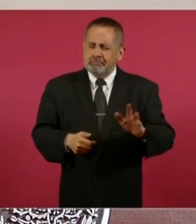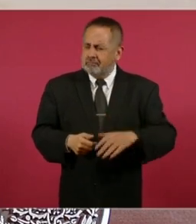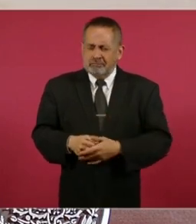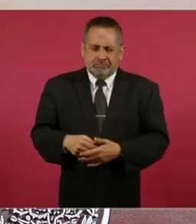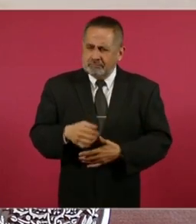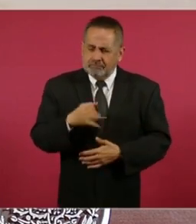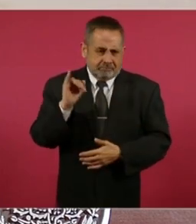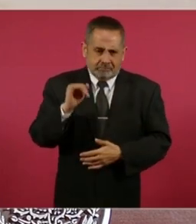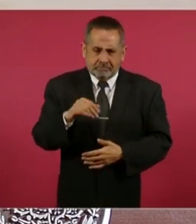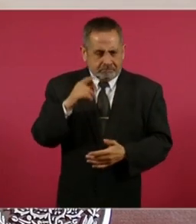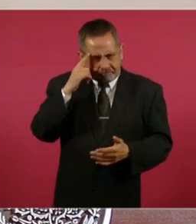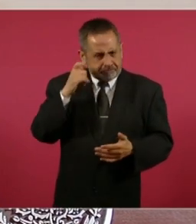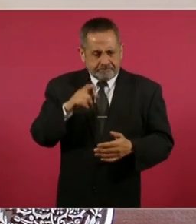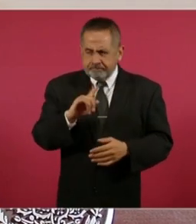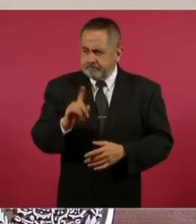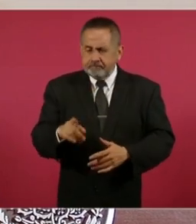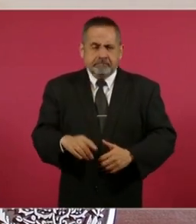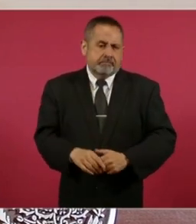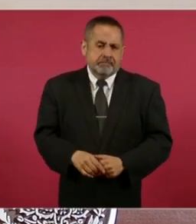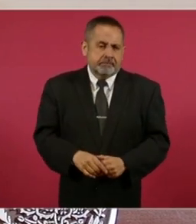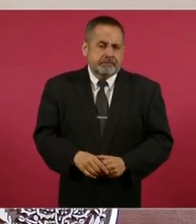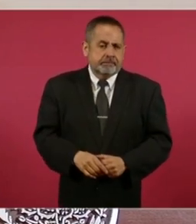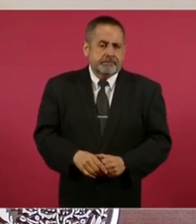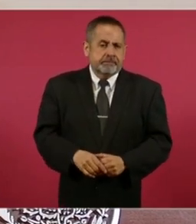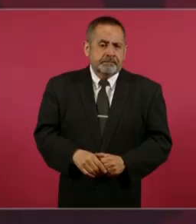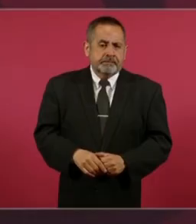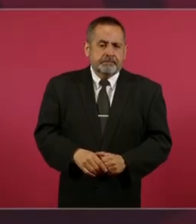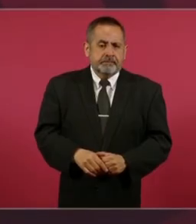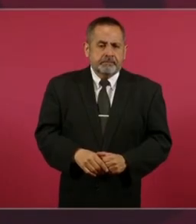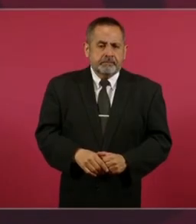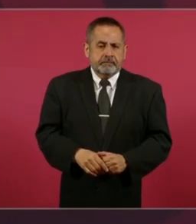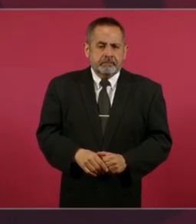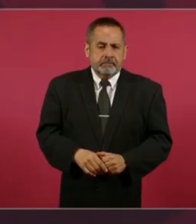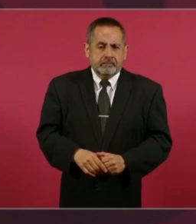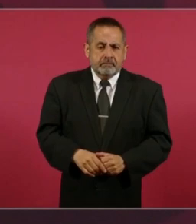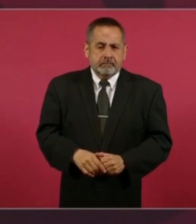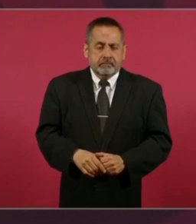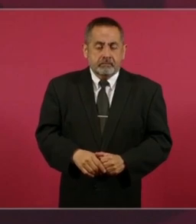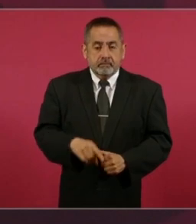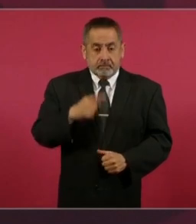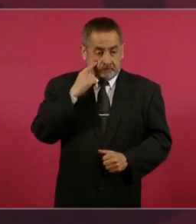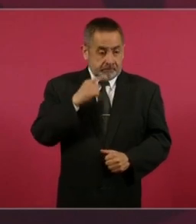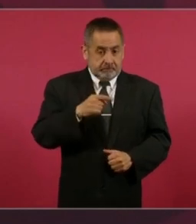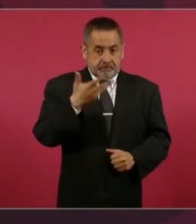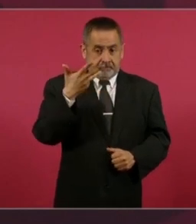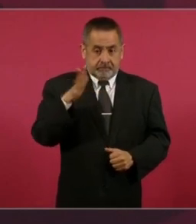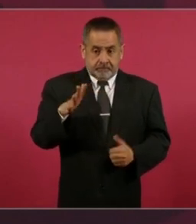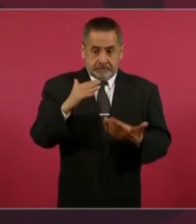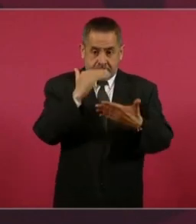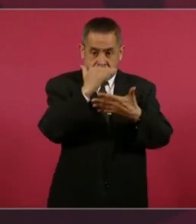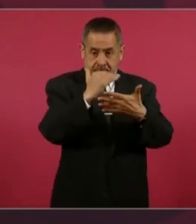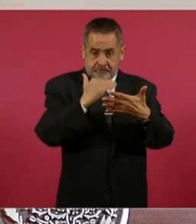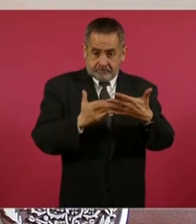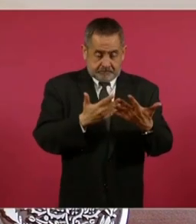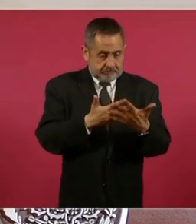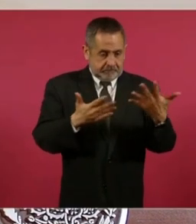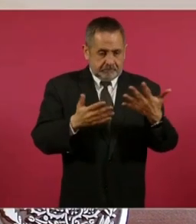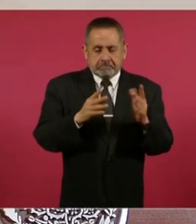curioso eh Por qué ah Porque estos días les hacen